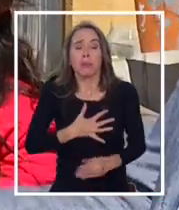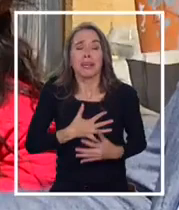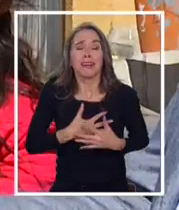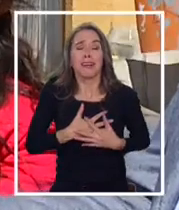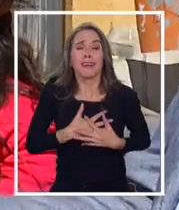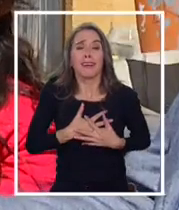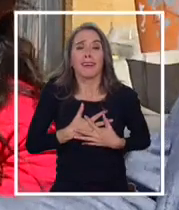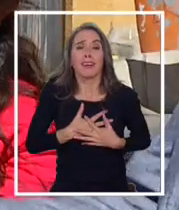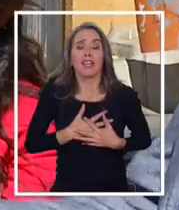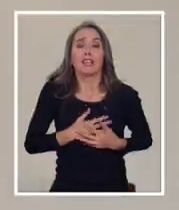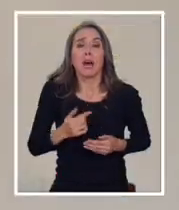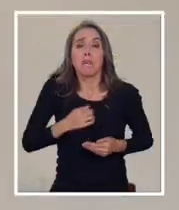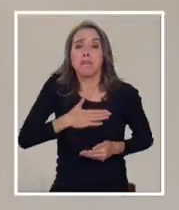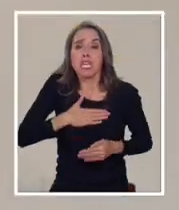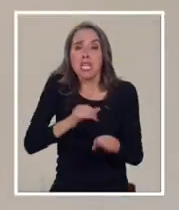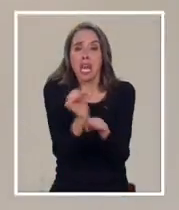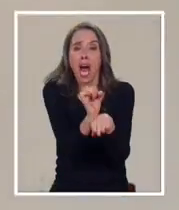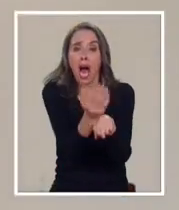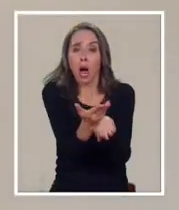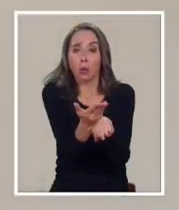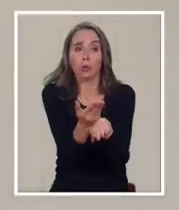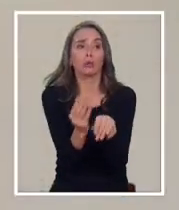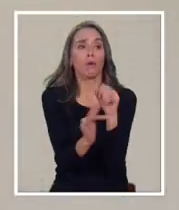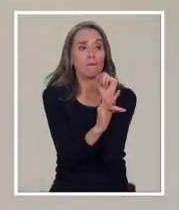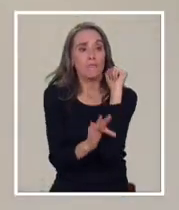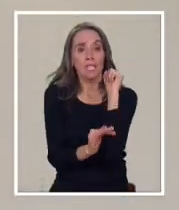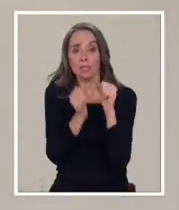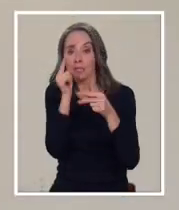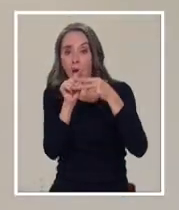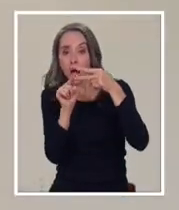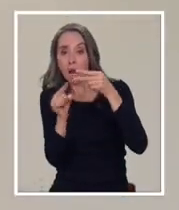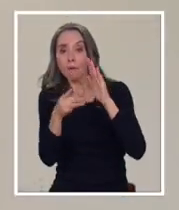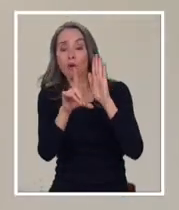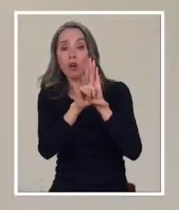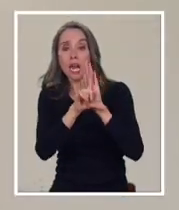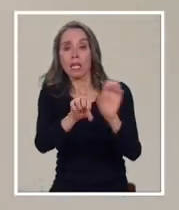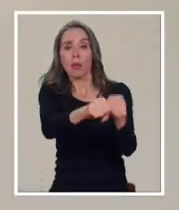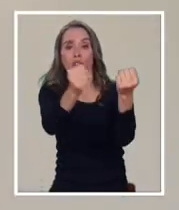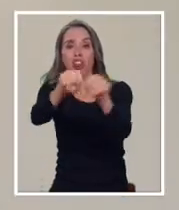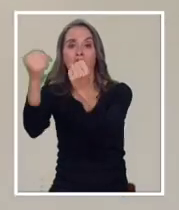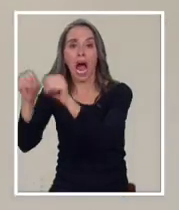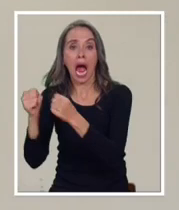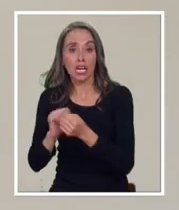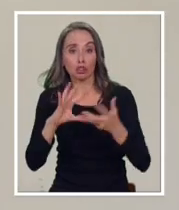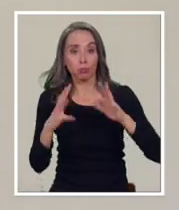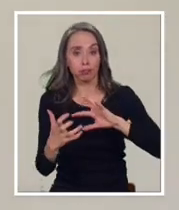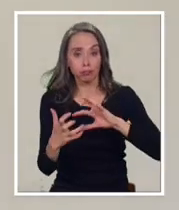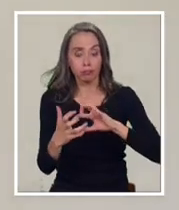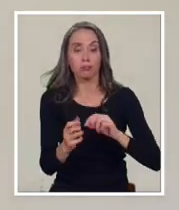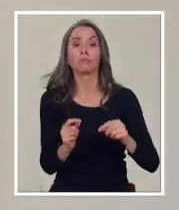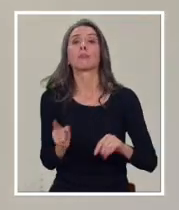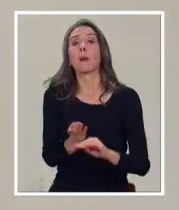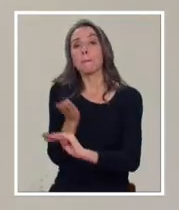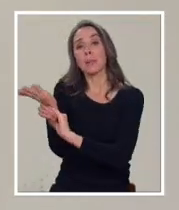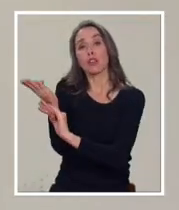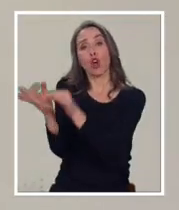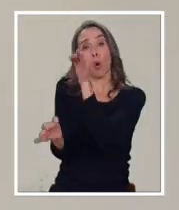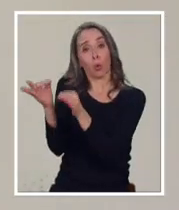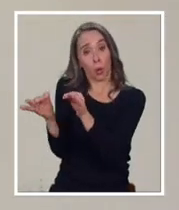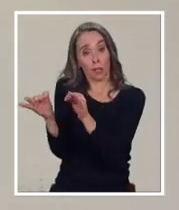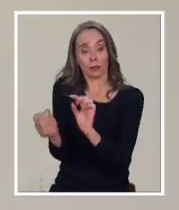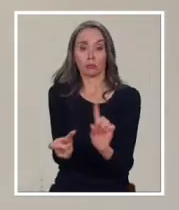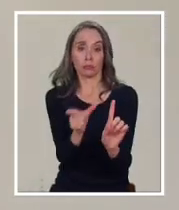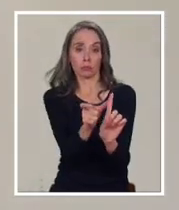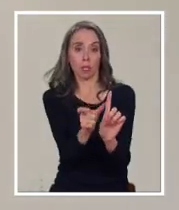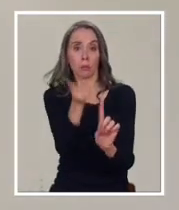porque son tus bienes. Se formaliza investigación en su contra por el delito de daños y a su vez se solicitó y se decretó como medida